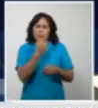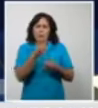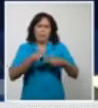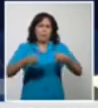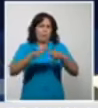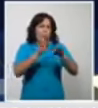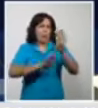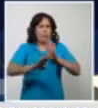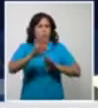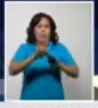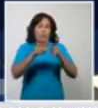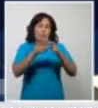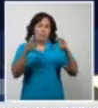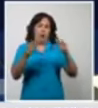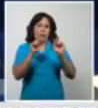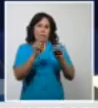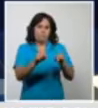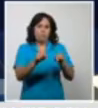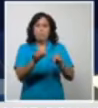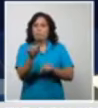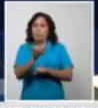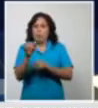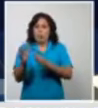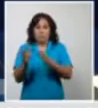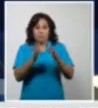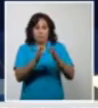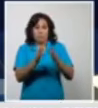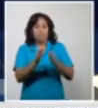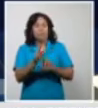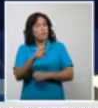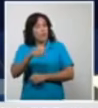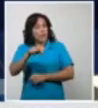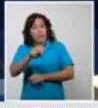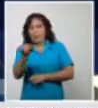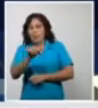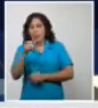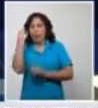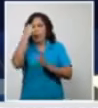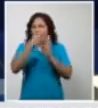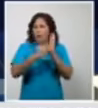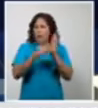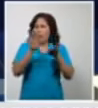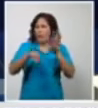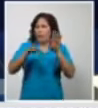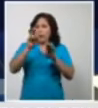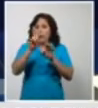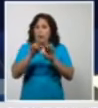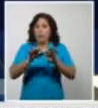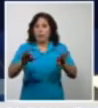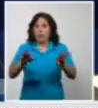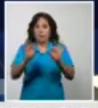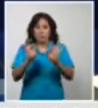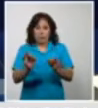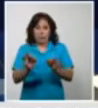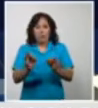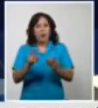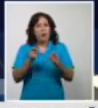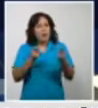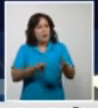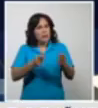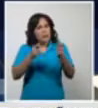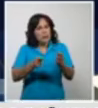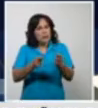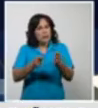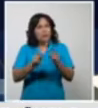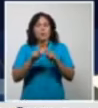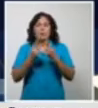número de casos. Igualmente, ellos, teniendo en cuenta estas características del virus, pues insisten mucho,